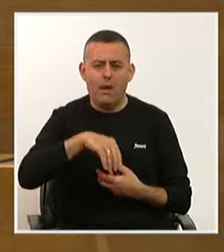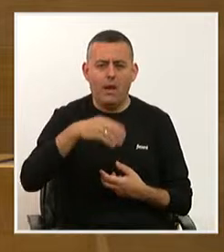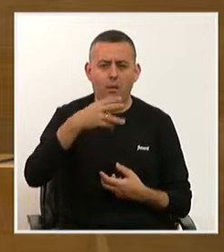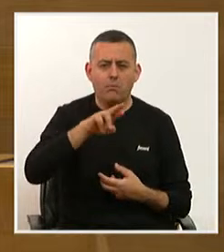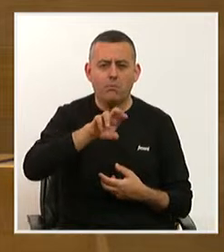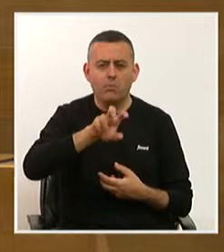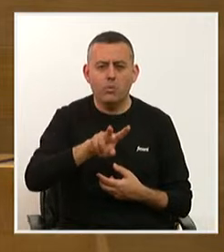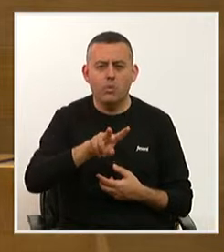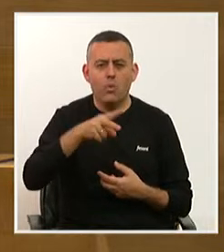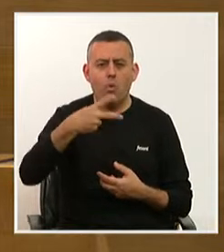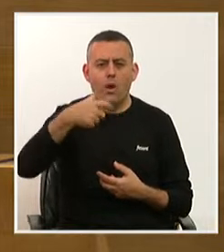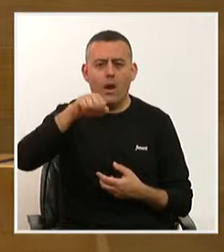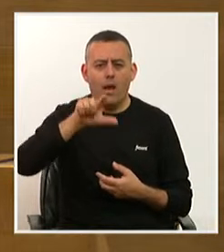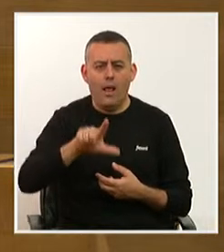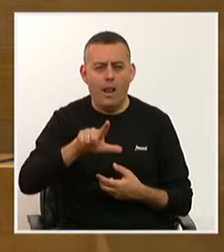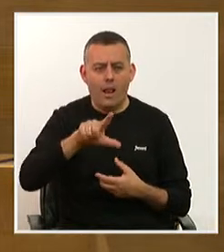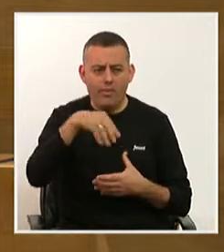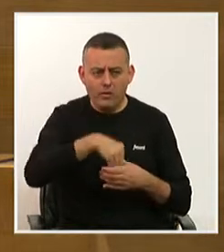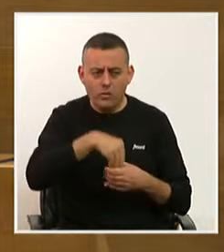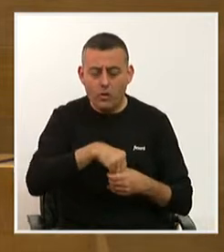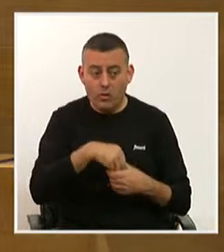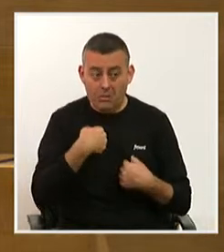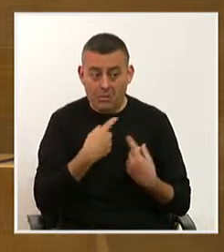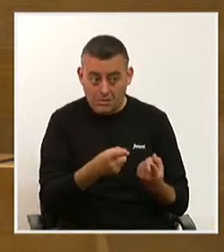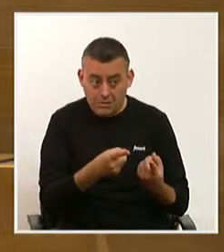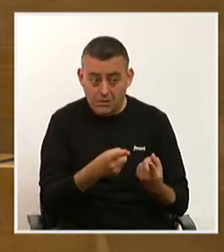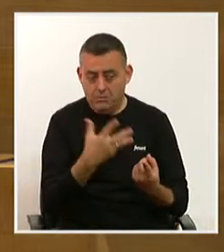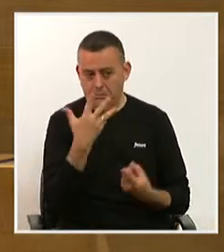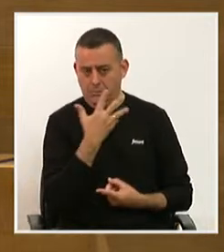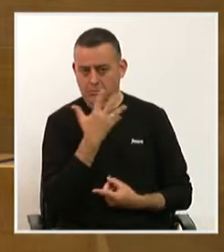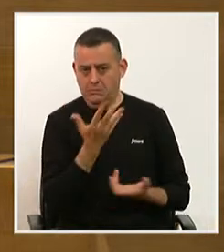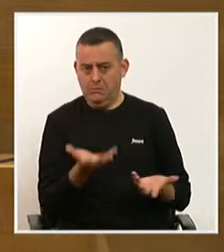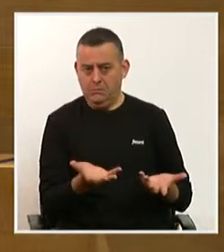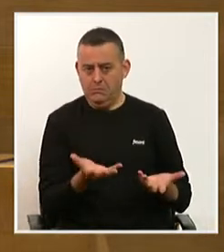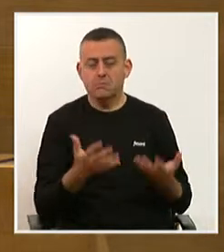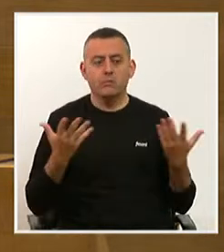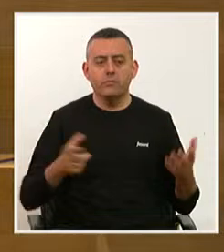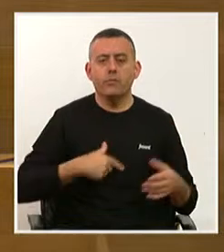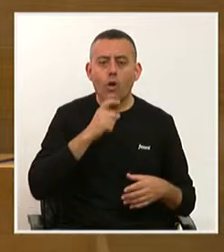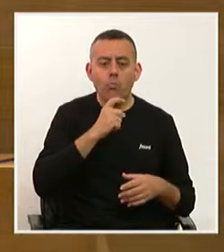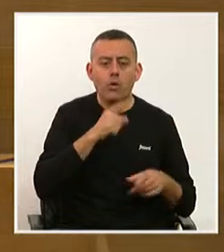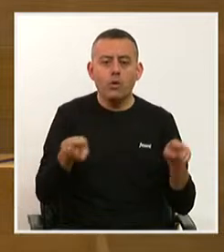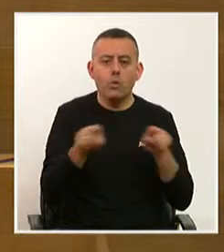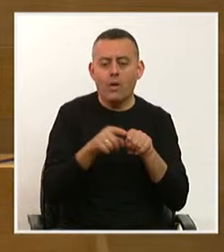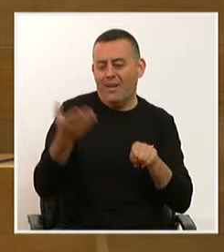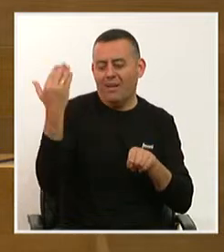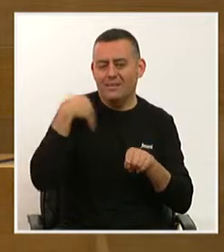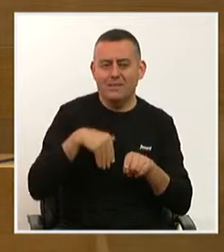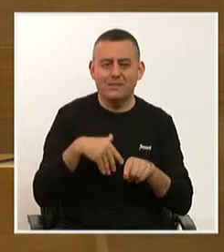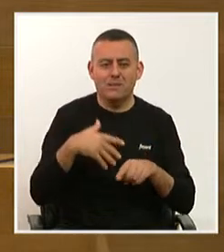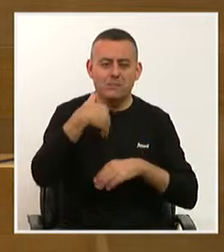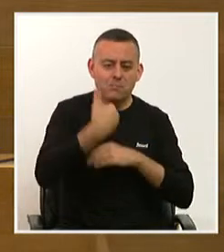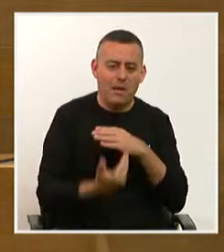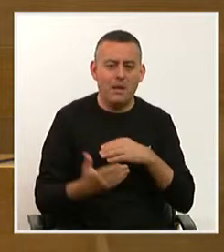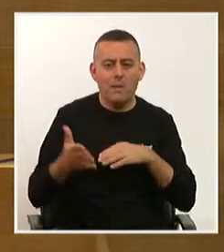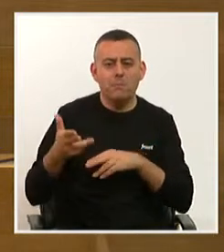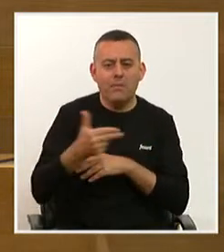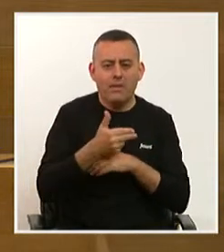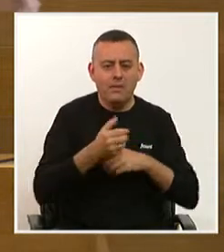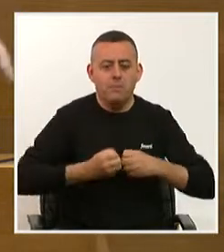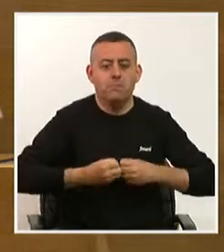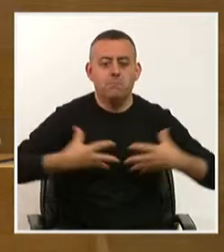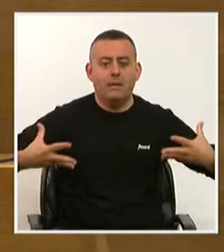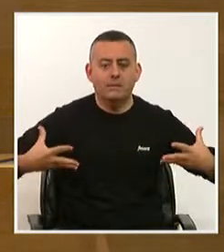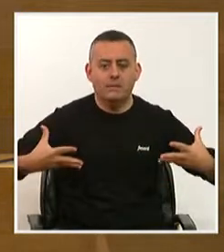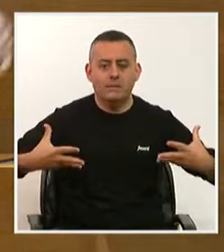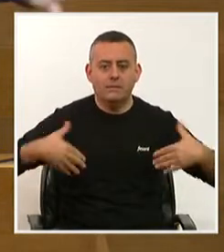clar van preguntar al Señor consellera de multiplicar yos y quú que dir la culpa es de